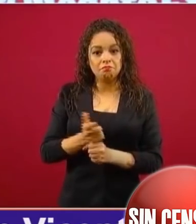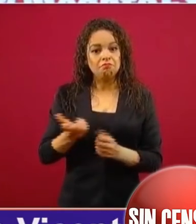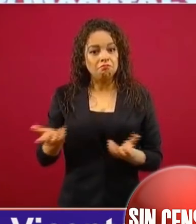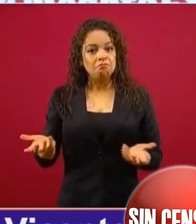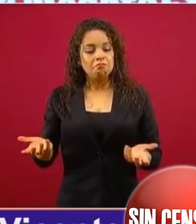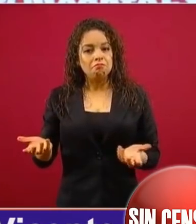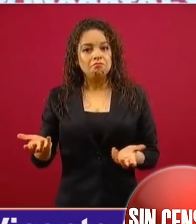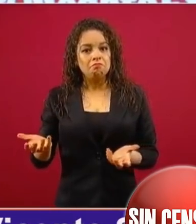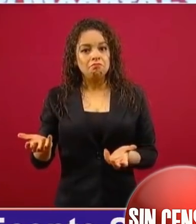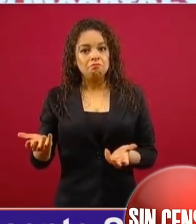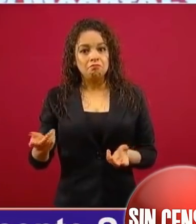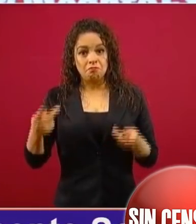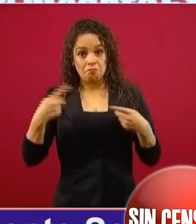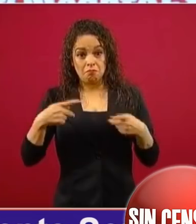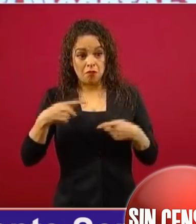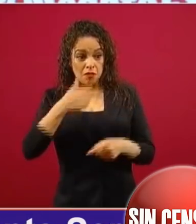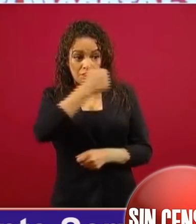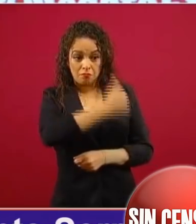ocupe su sitio,